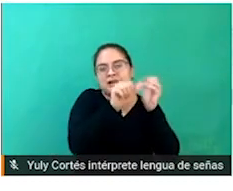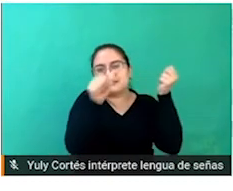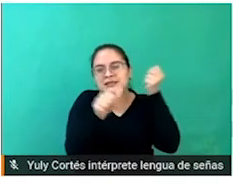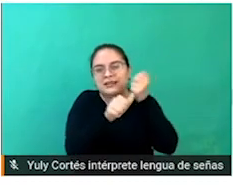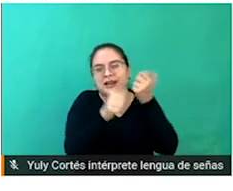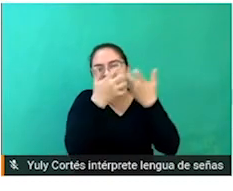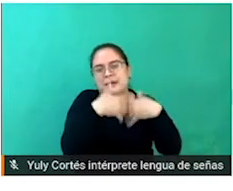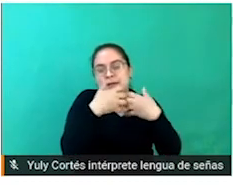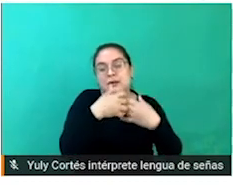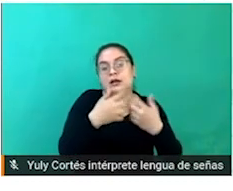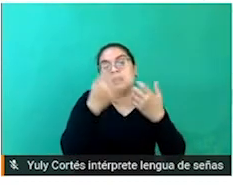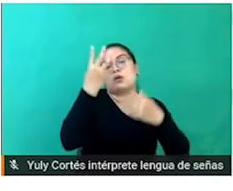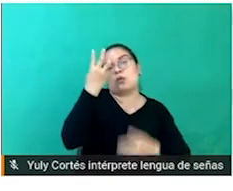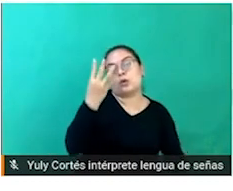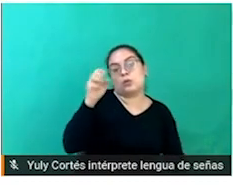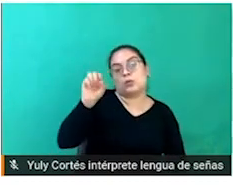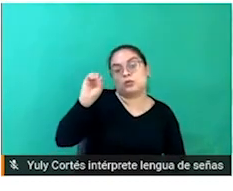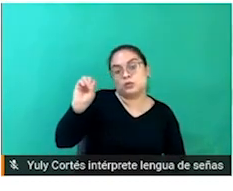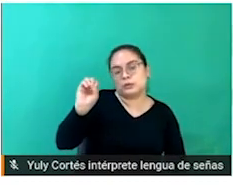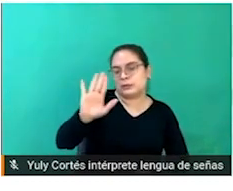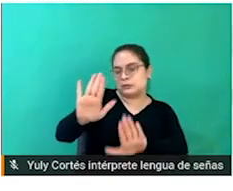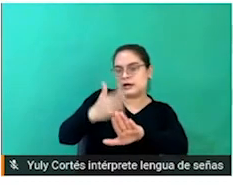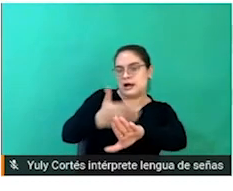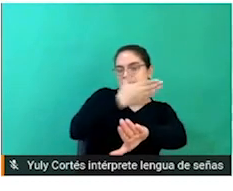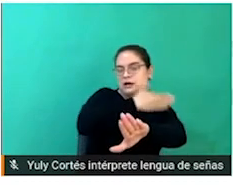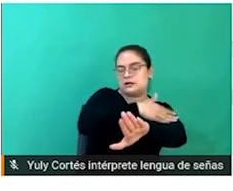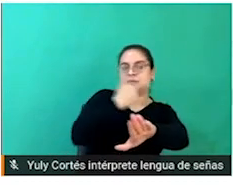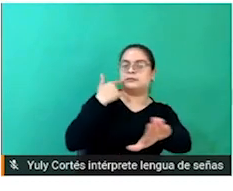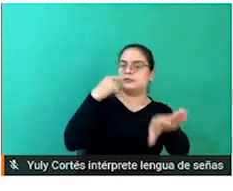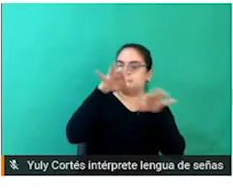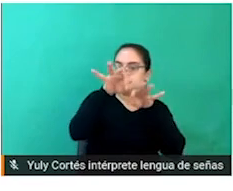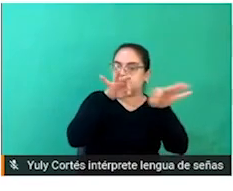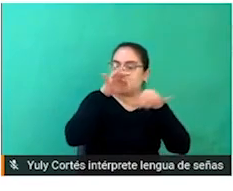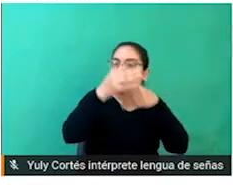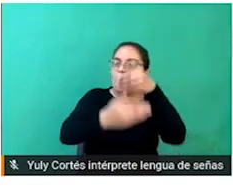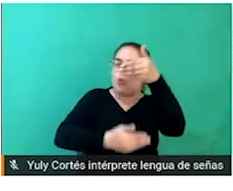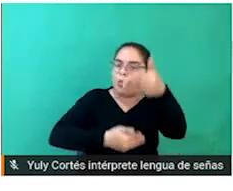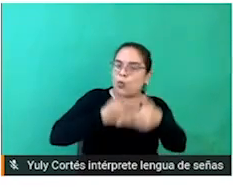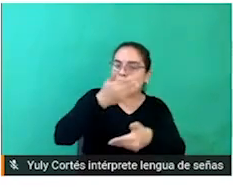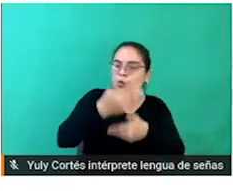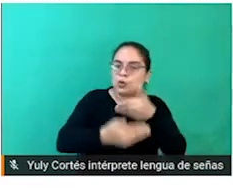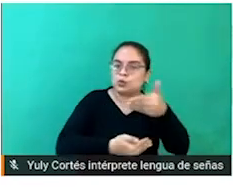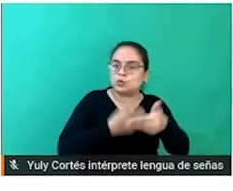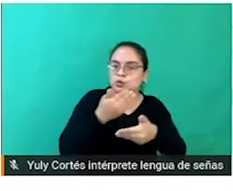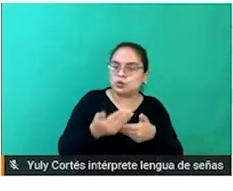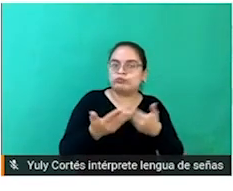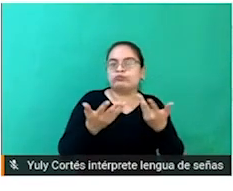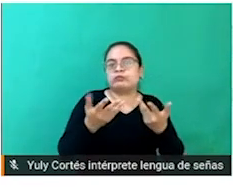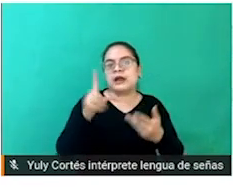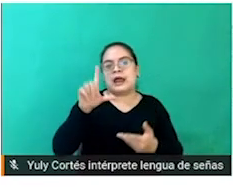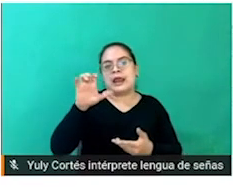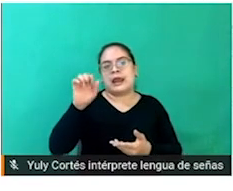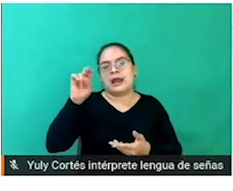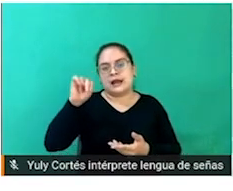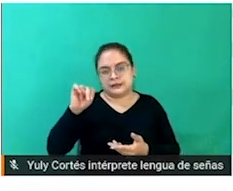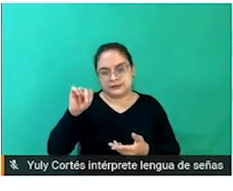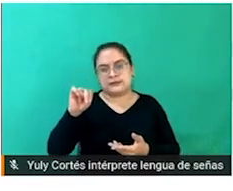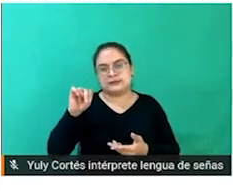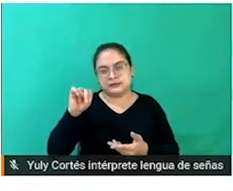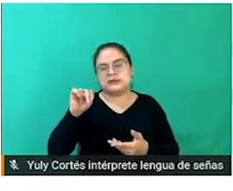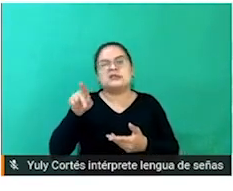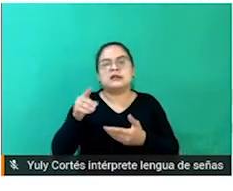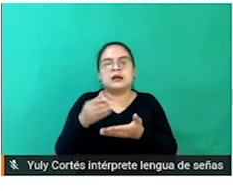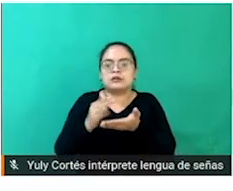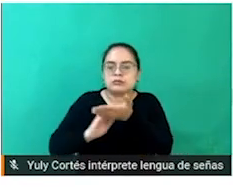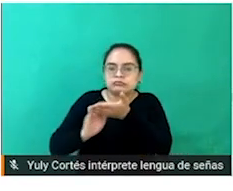Industria 4.0, pero antecedemos siempre un proceso de Lean Manufacturing o Lean Management,